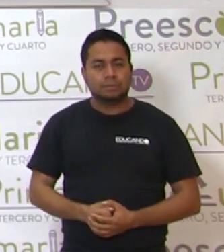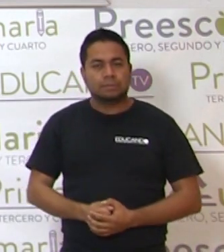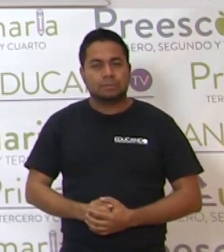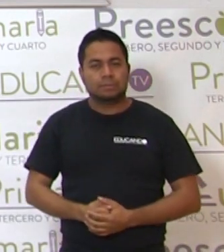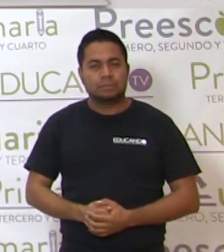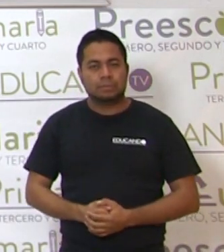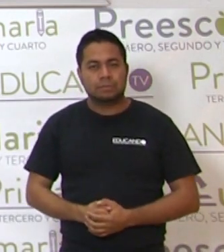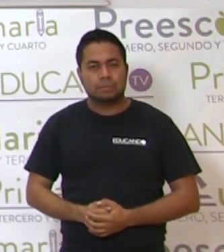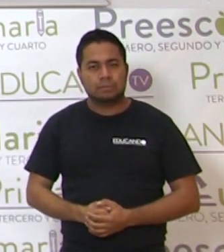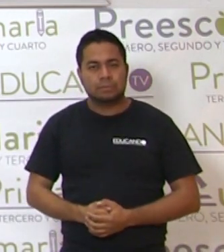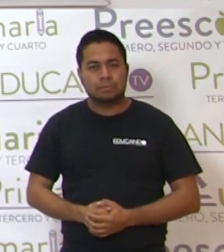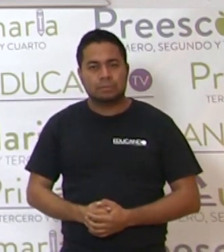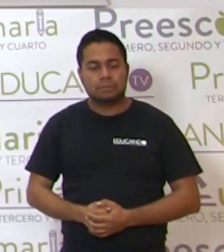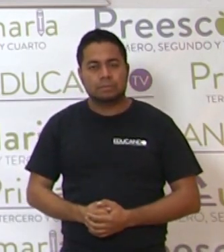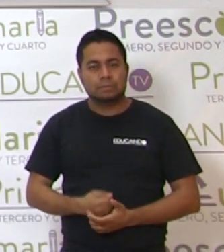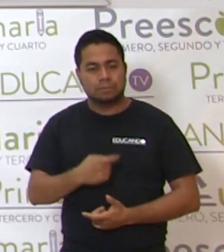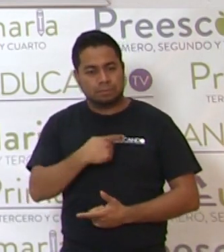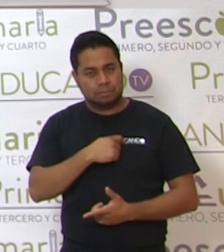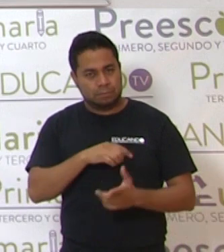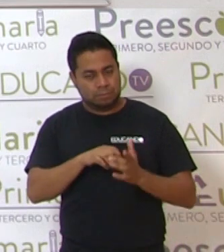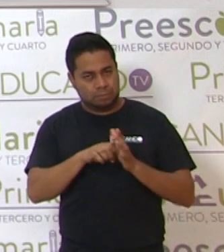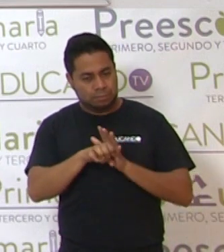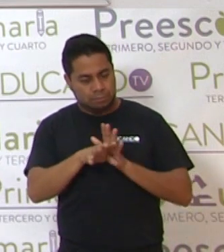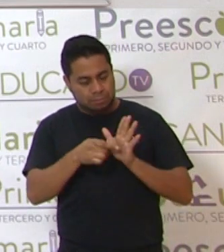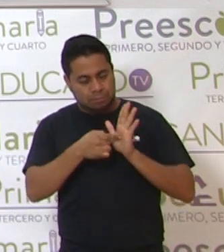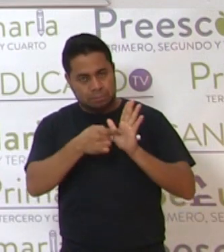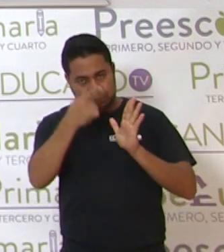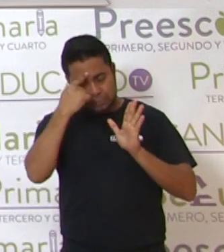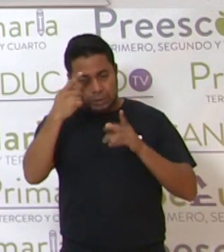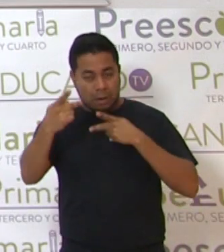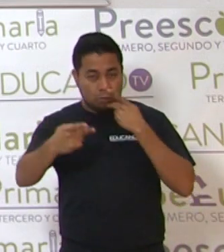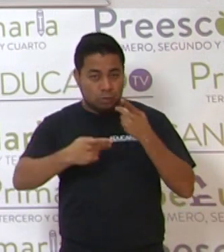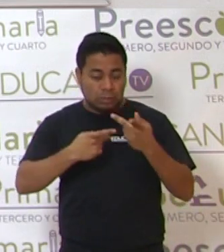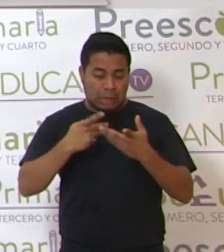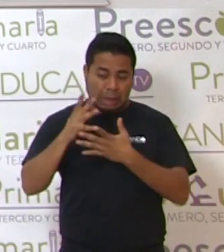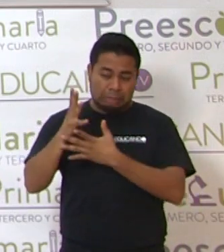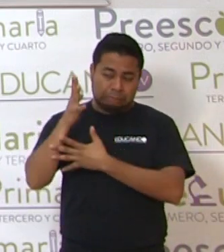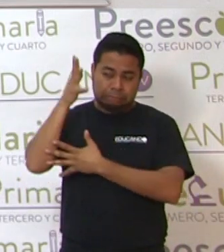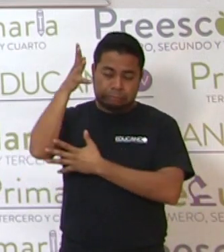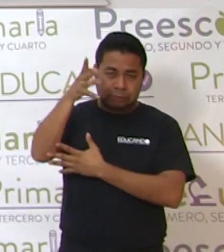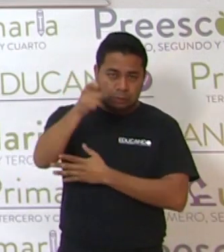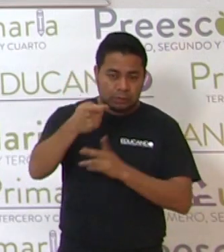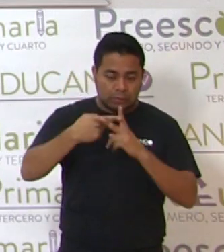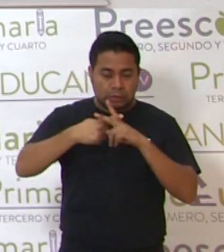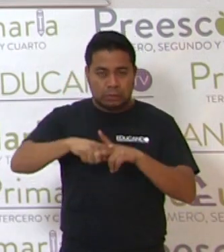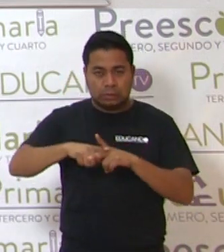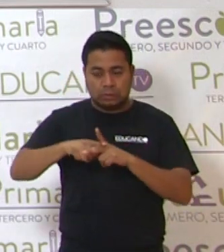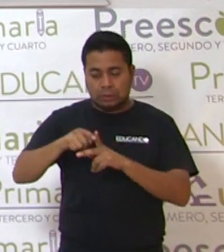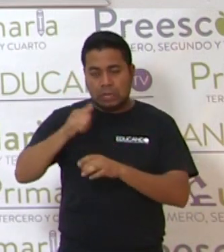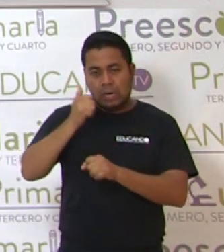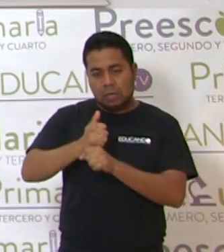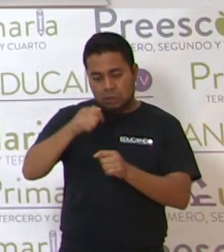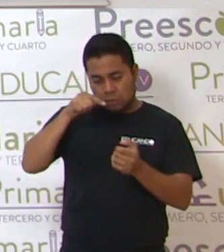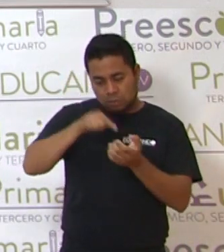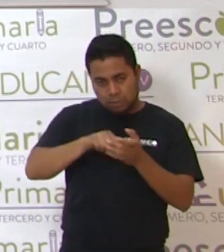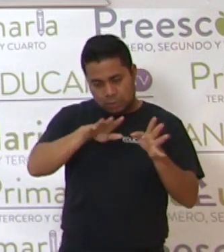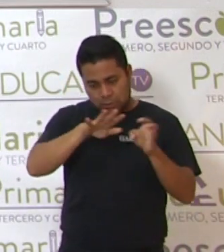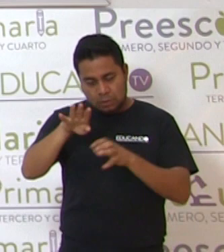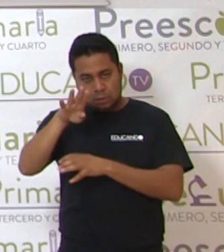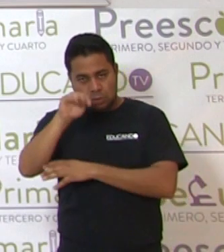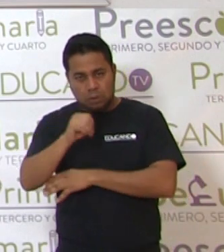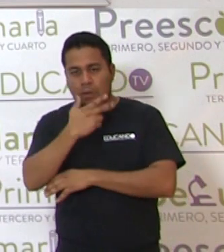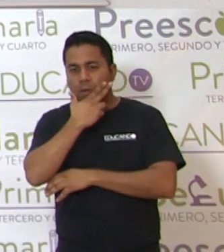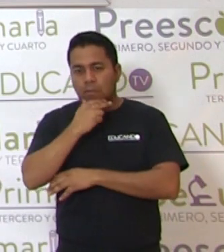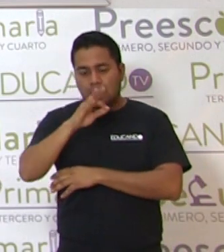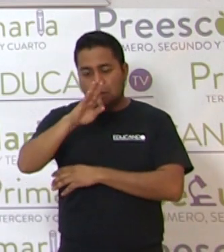Te tengo que dar como referencia que este tipo de poesía, la futurista, surge en 1909 y es Filippo